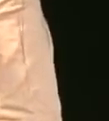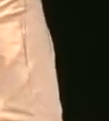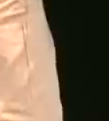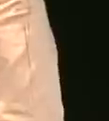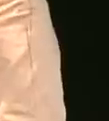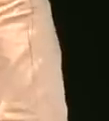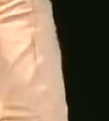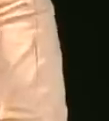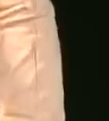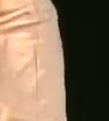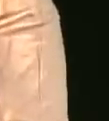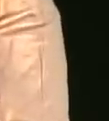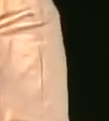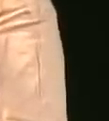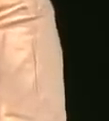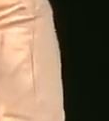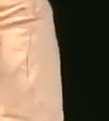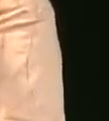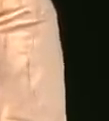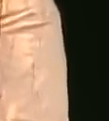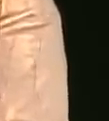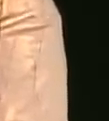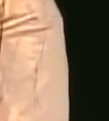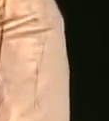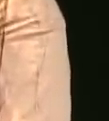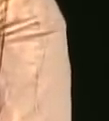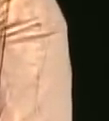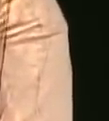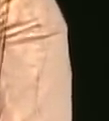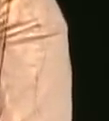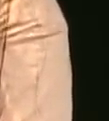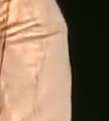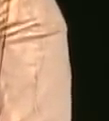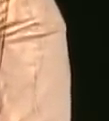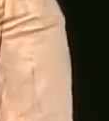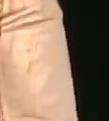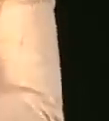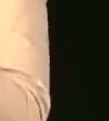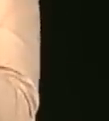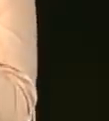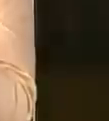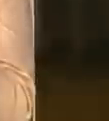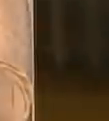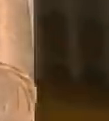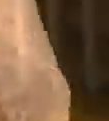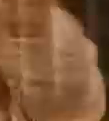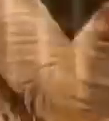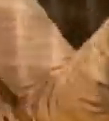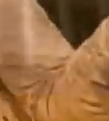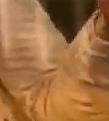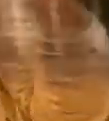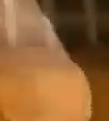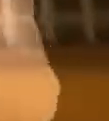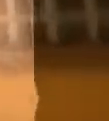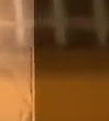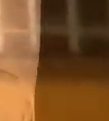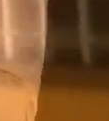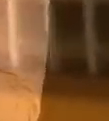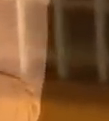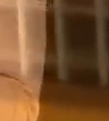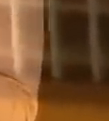Como hay día está la noche, como hay golpes hay abrazos, hay lo bueno y hay lo malo.